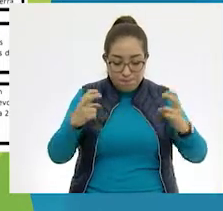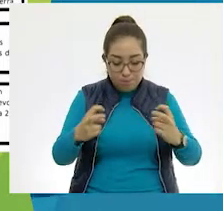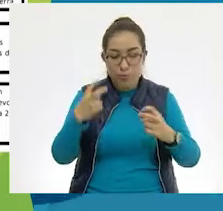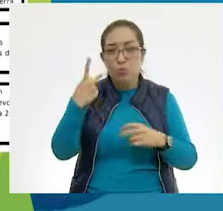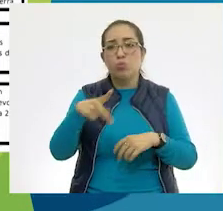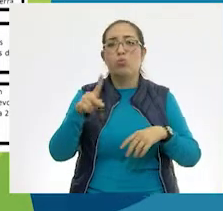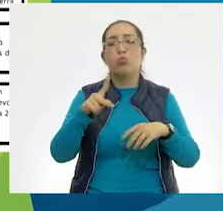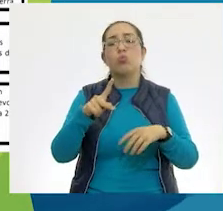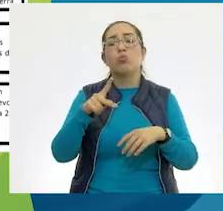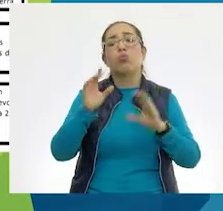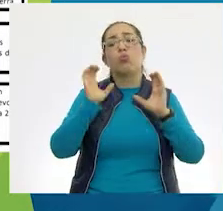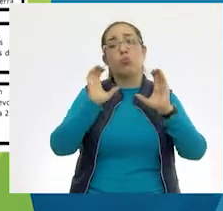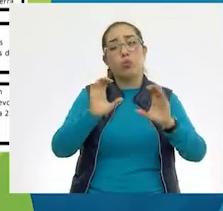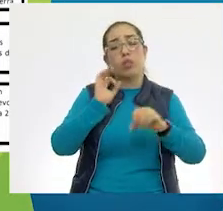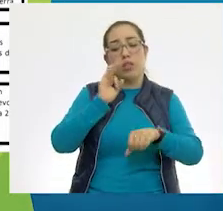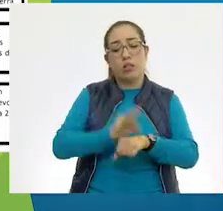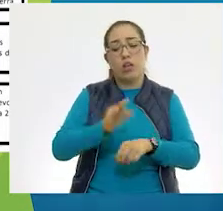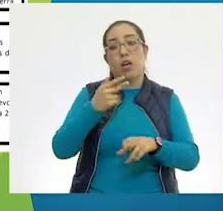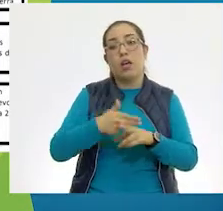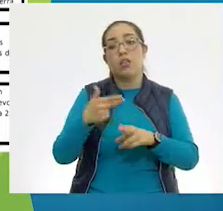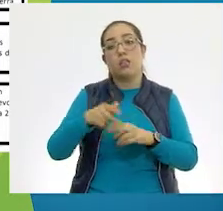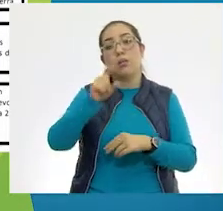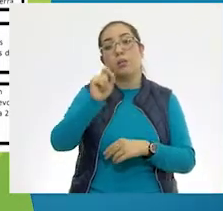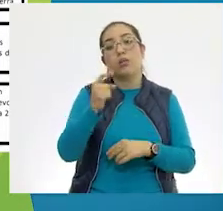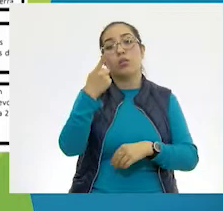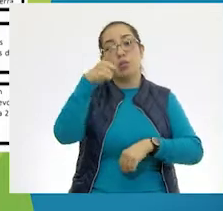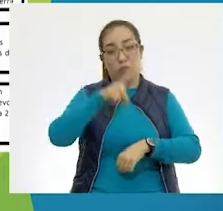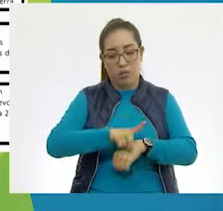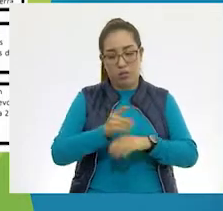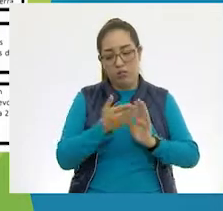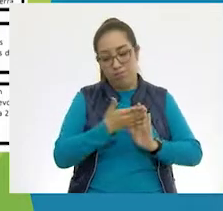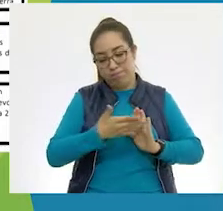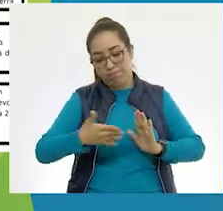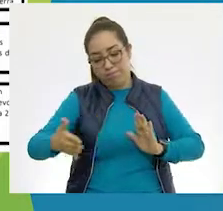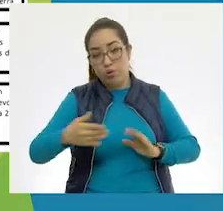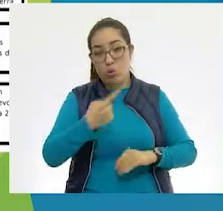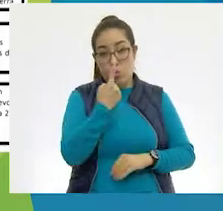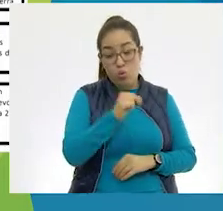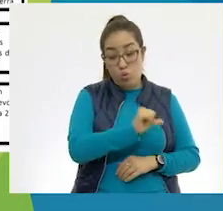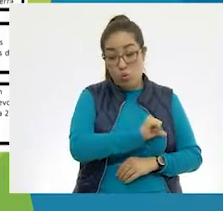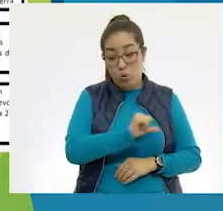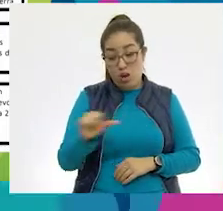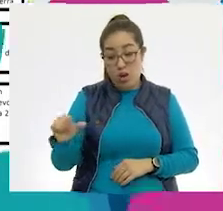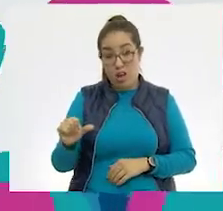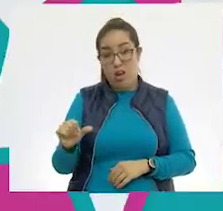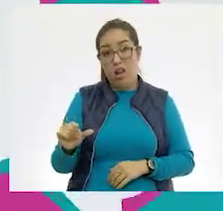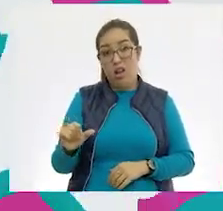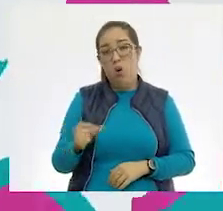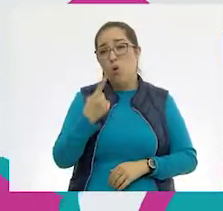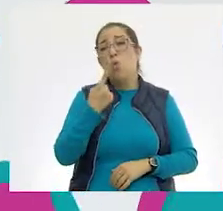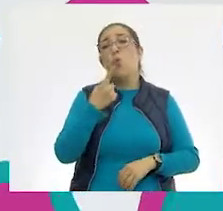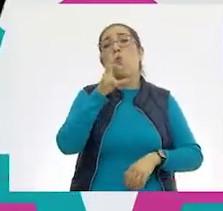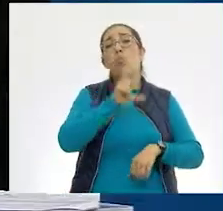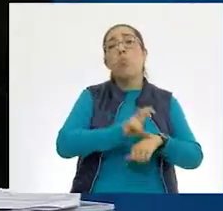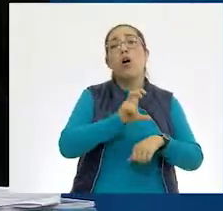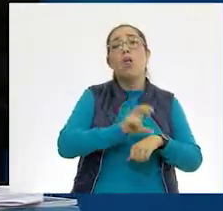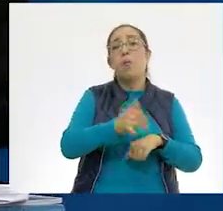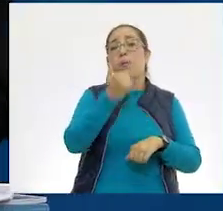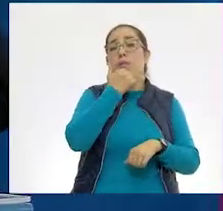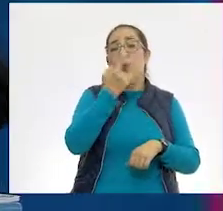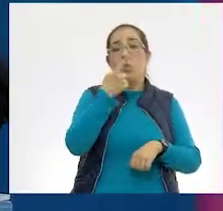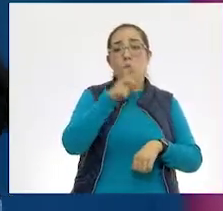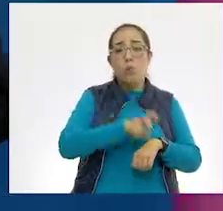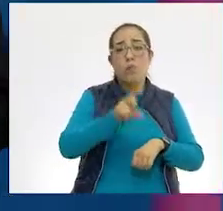amnióticos y los cuidan hasta después de la eclosión y pueden poner de un huevo y para poder nacer el pollito tiene que